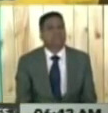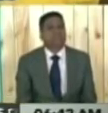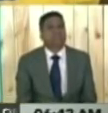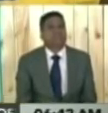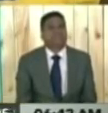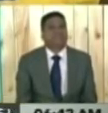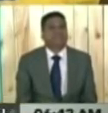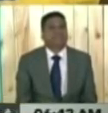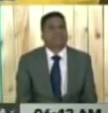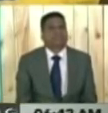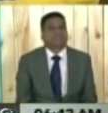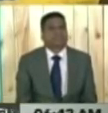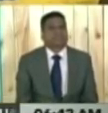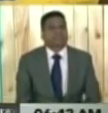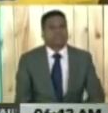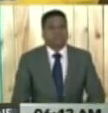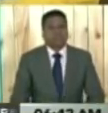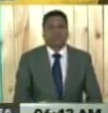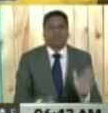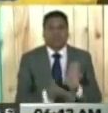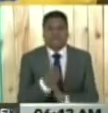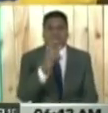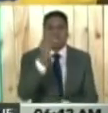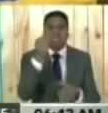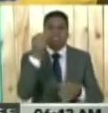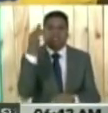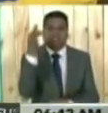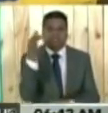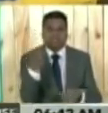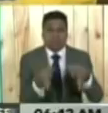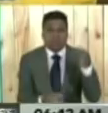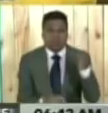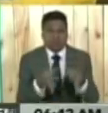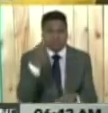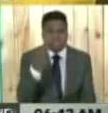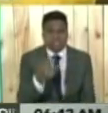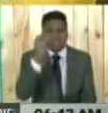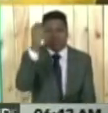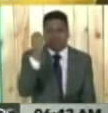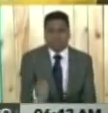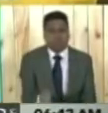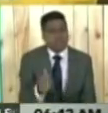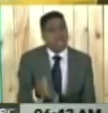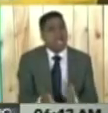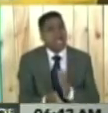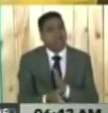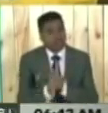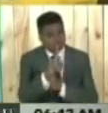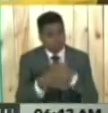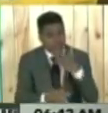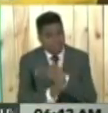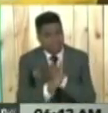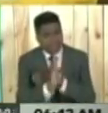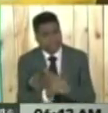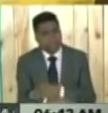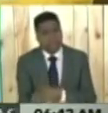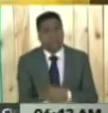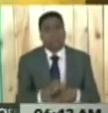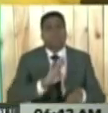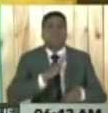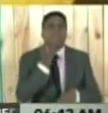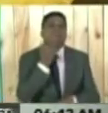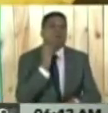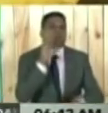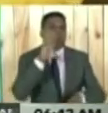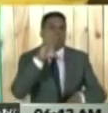como víctima se ha dirigido a algún tribunal a exigir que haya justicia, que alguien de una u otra manera sea sancionado por usurpar